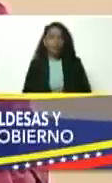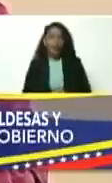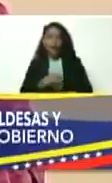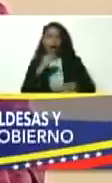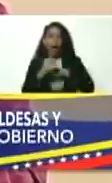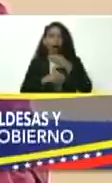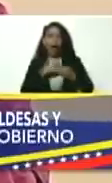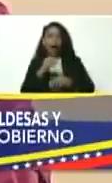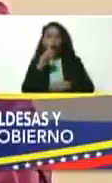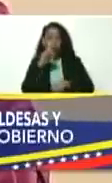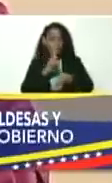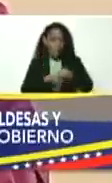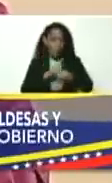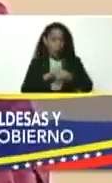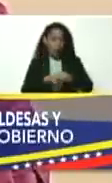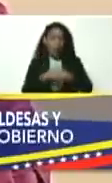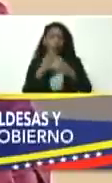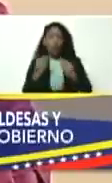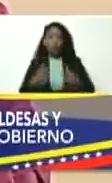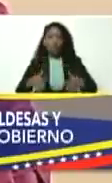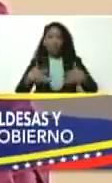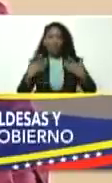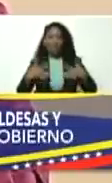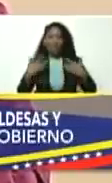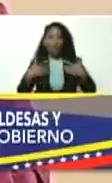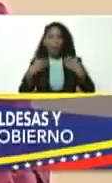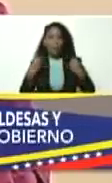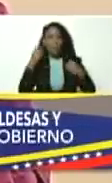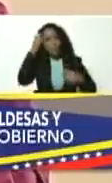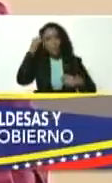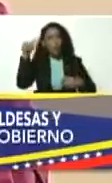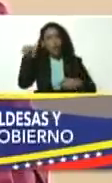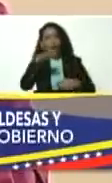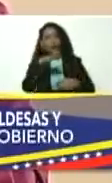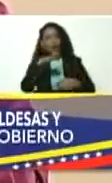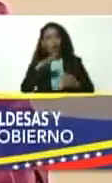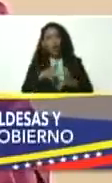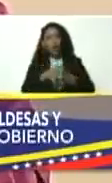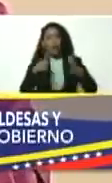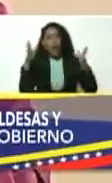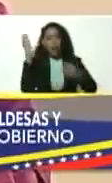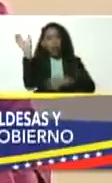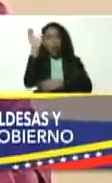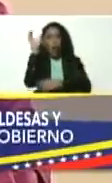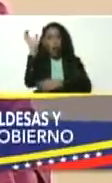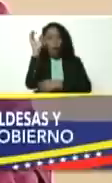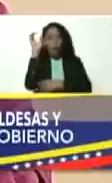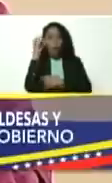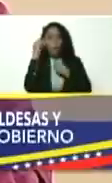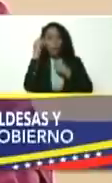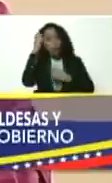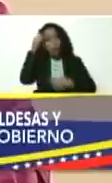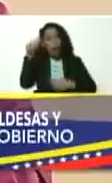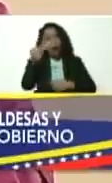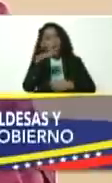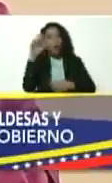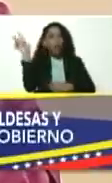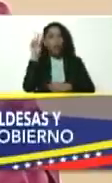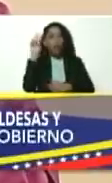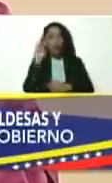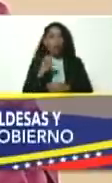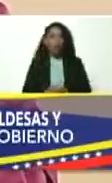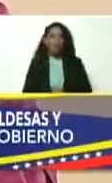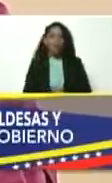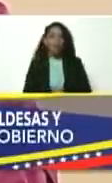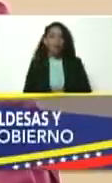un momento muy emocionante para el pueblo gran colombiano para el pueblo venezolano